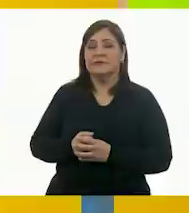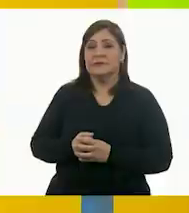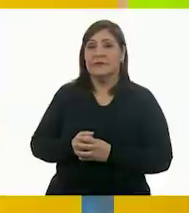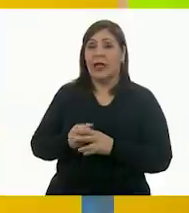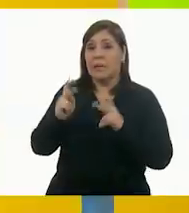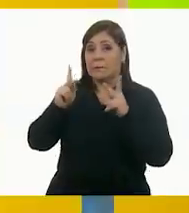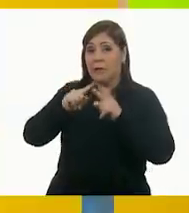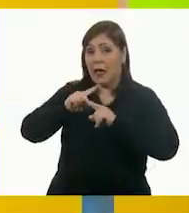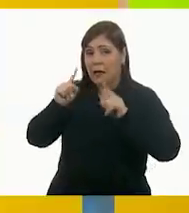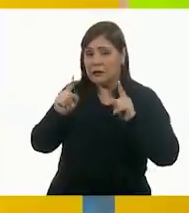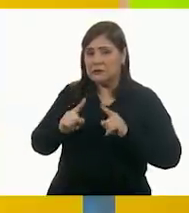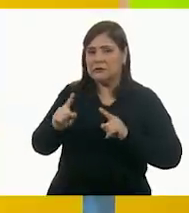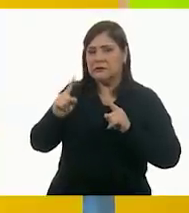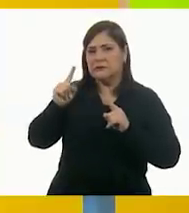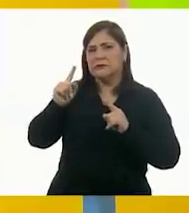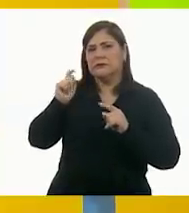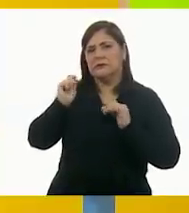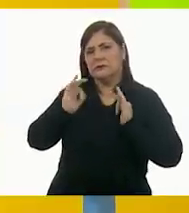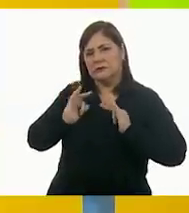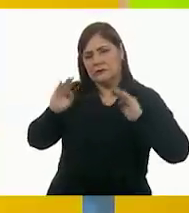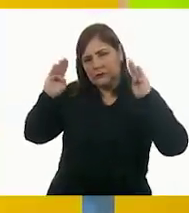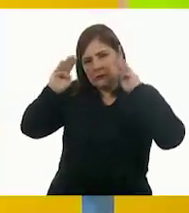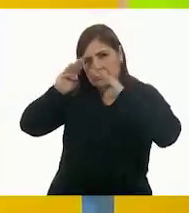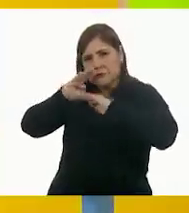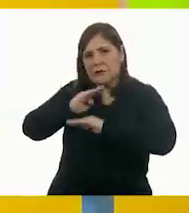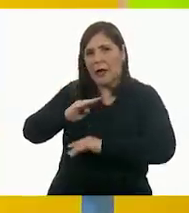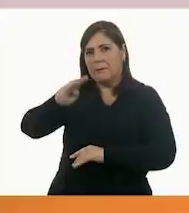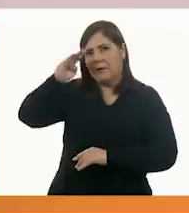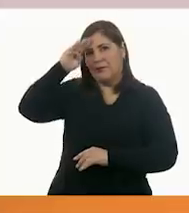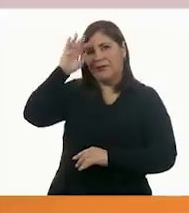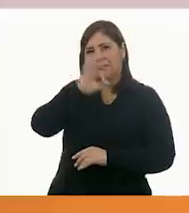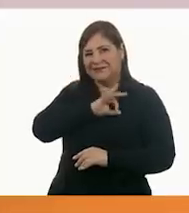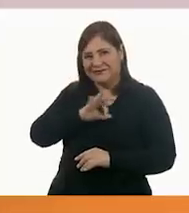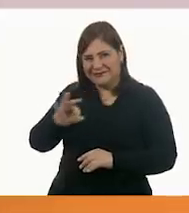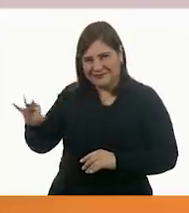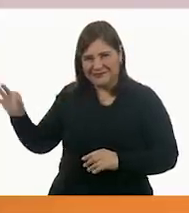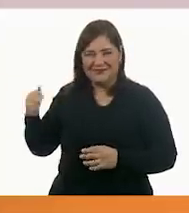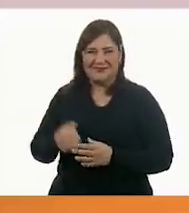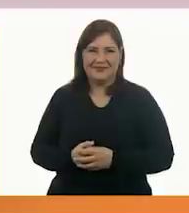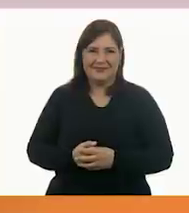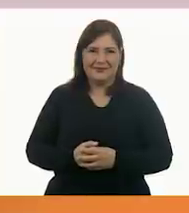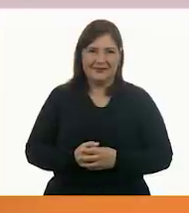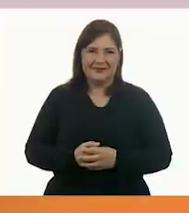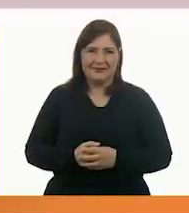En paz y en calma podemos pensar.